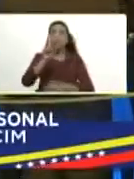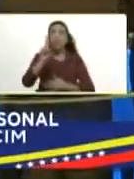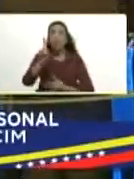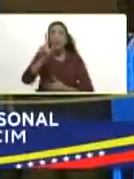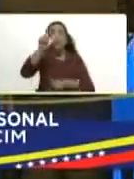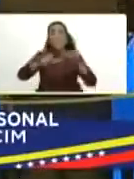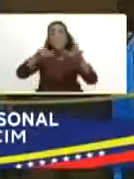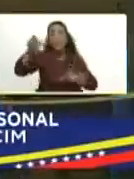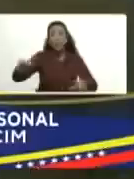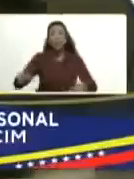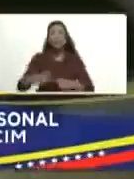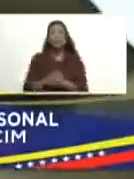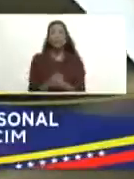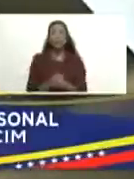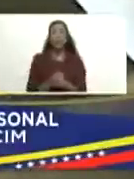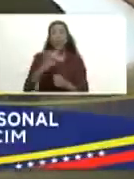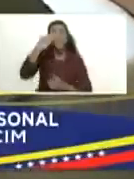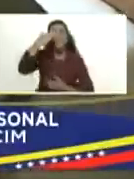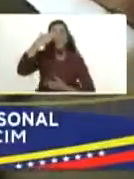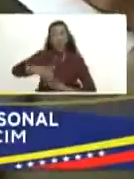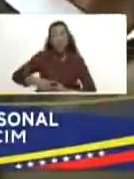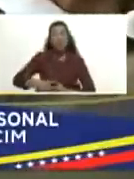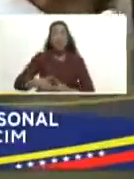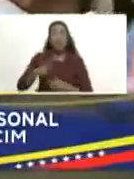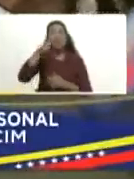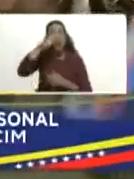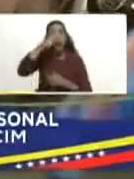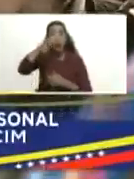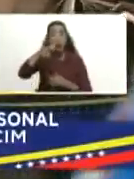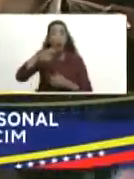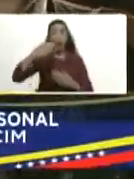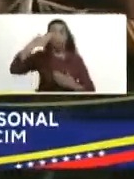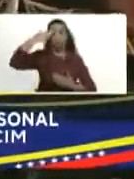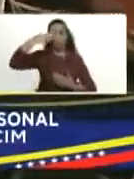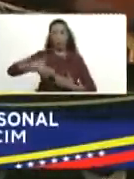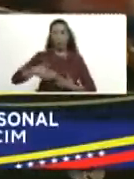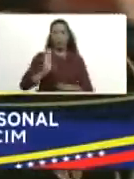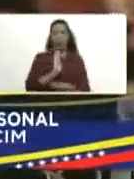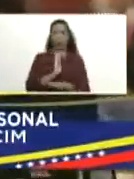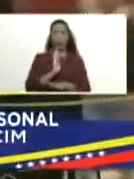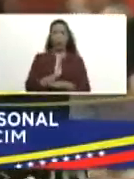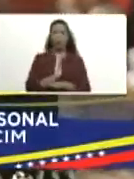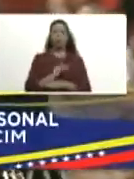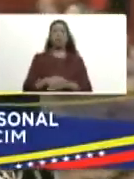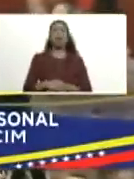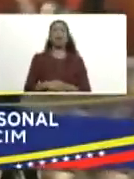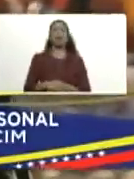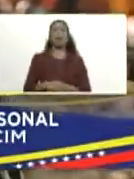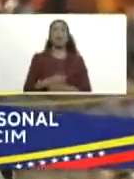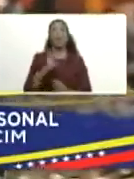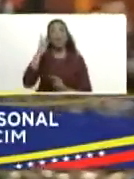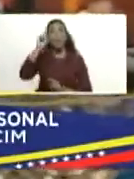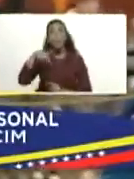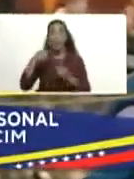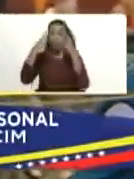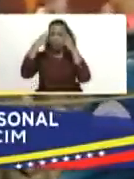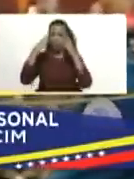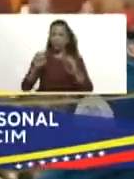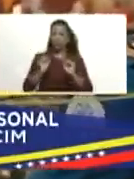271 personal militar de la Guardia de Honor, así como también de la Dirección General de Contrainteligencia